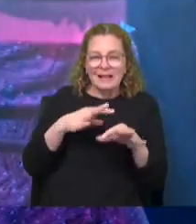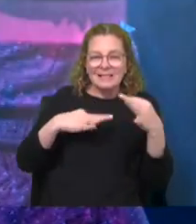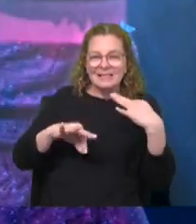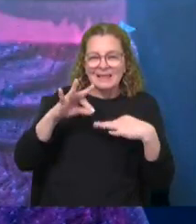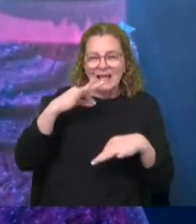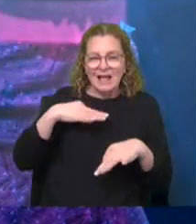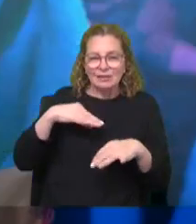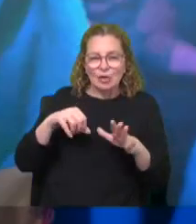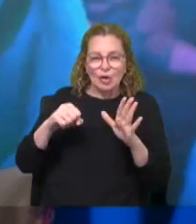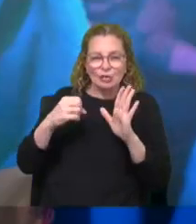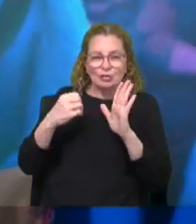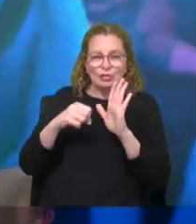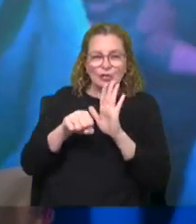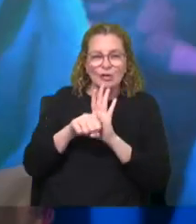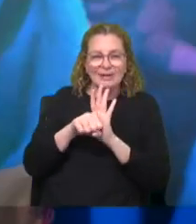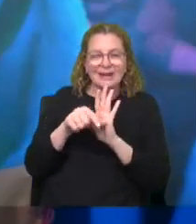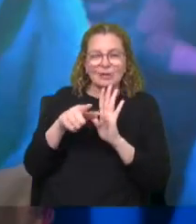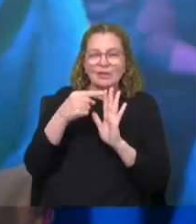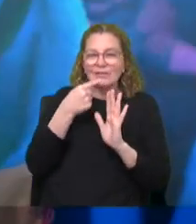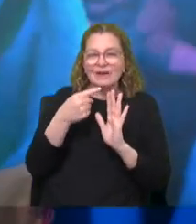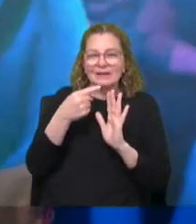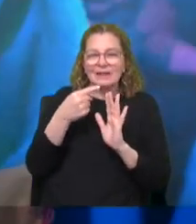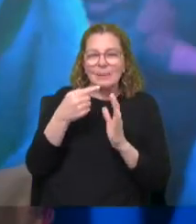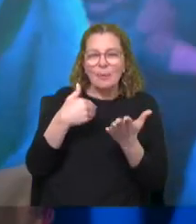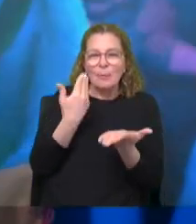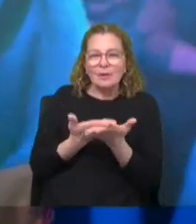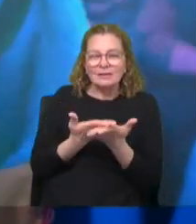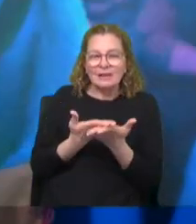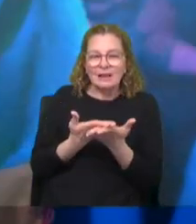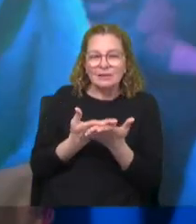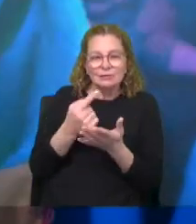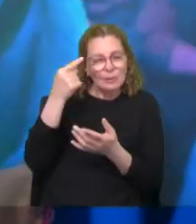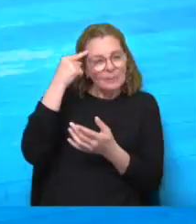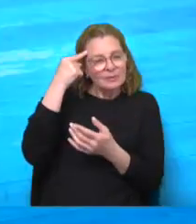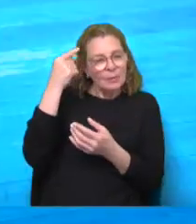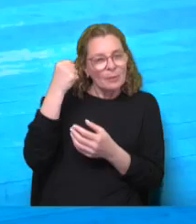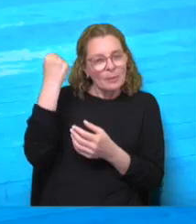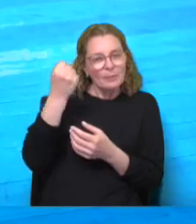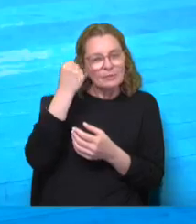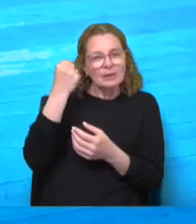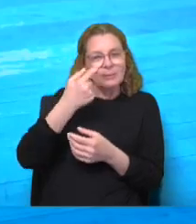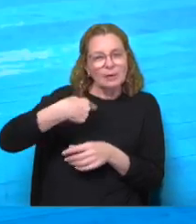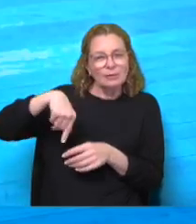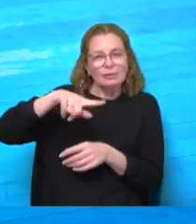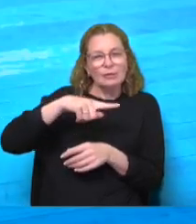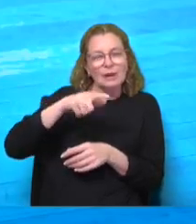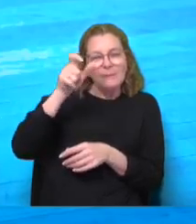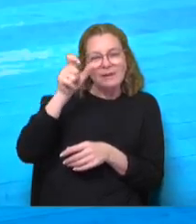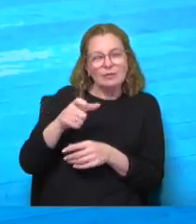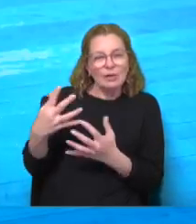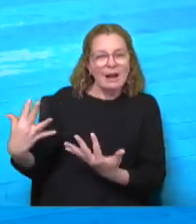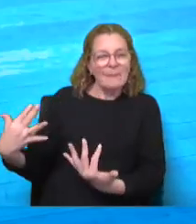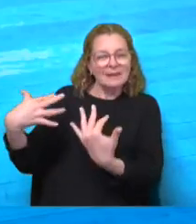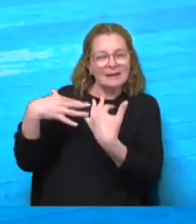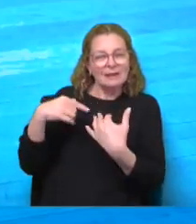un teatro clásico, con este tipo de propuesta? Yo creo que es súper importante para nosotras, personas migrantes también,